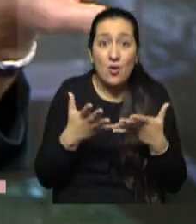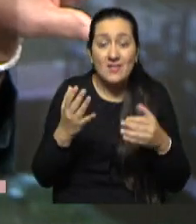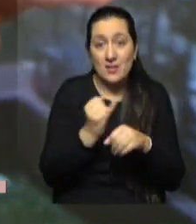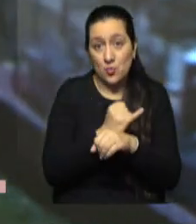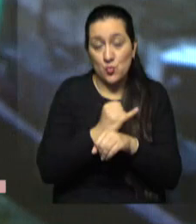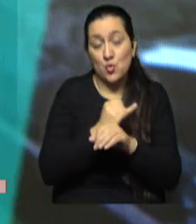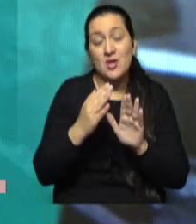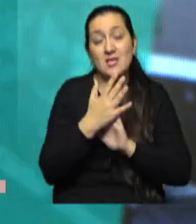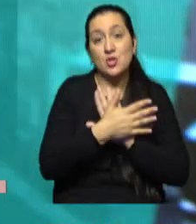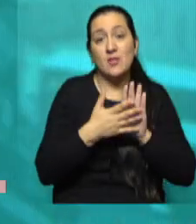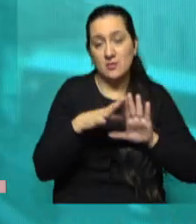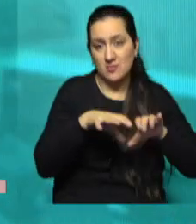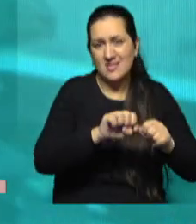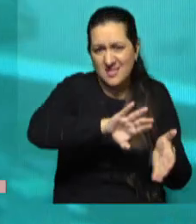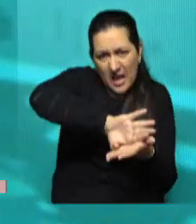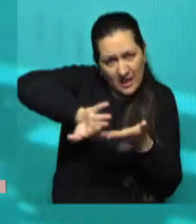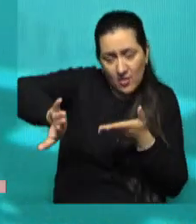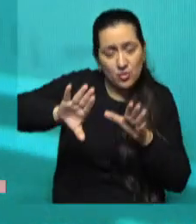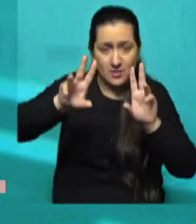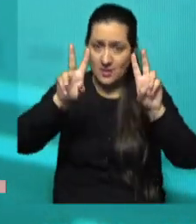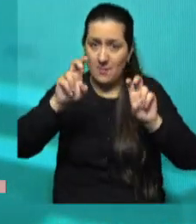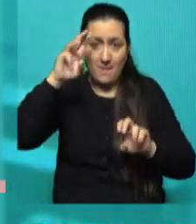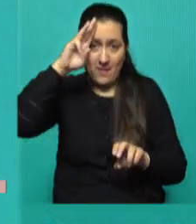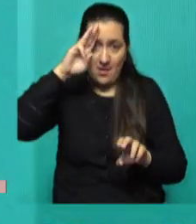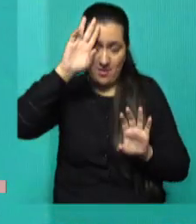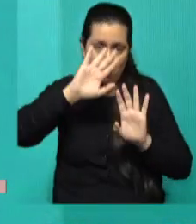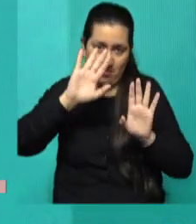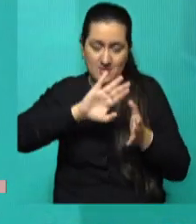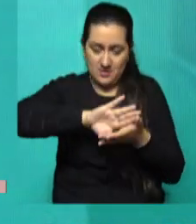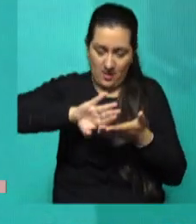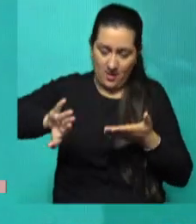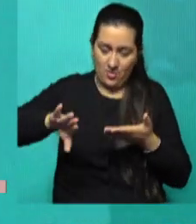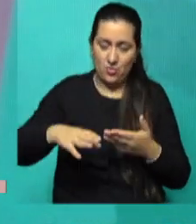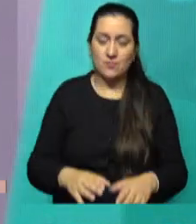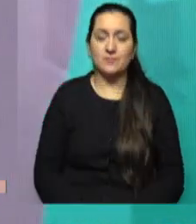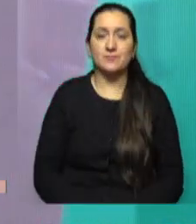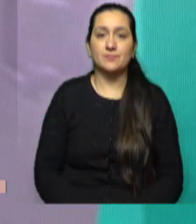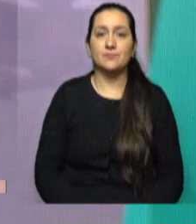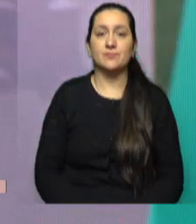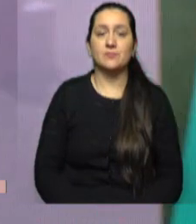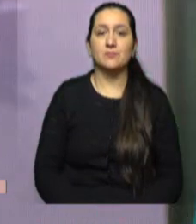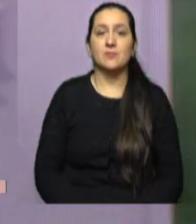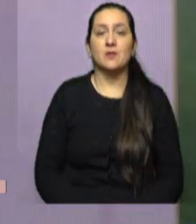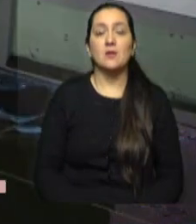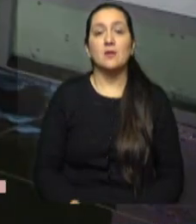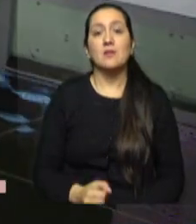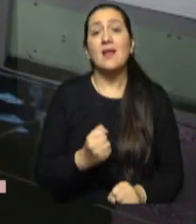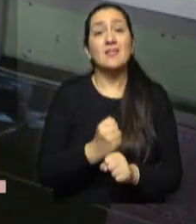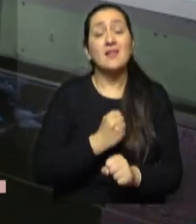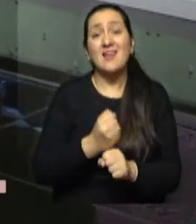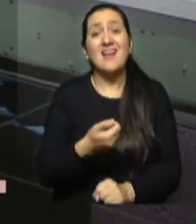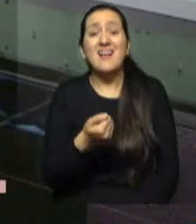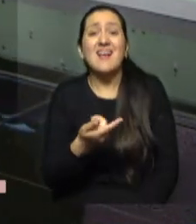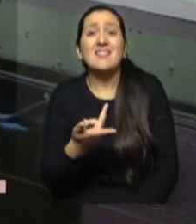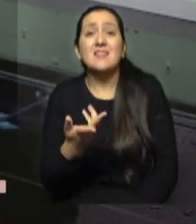sacando todo este episodio de manín y que me parece que también ha desviado bastante de lo que son las tareas fundamentales de la cantidad